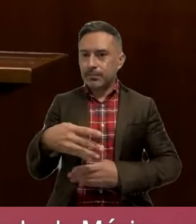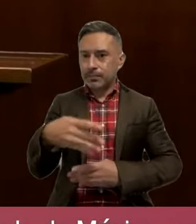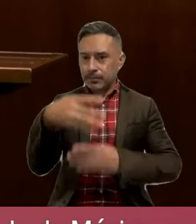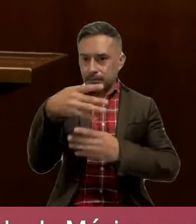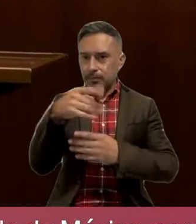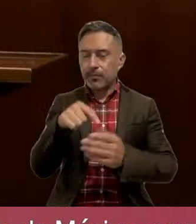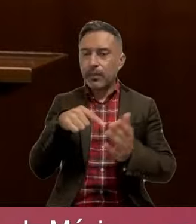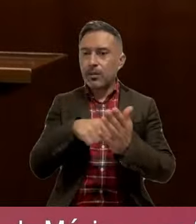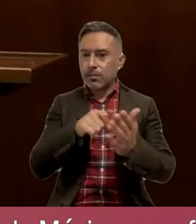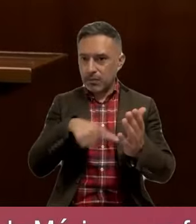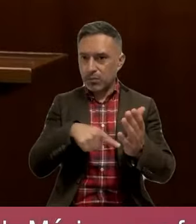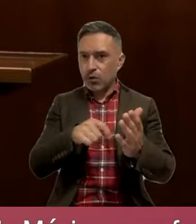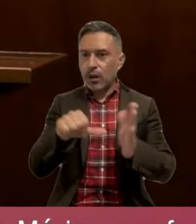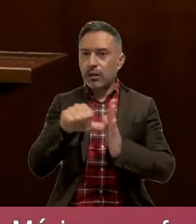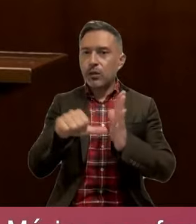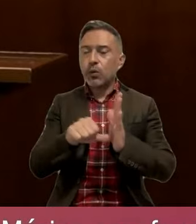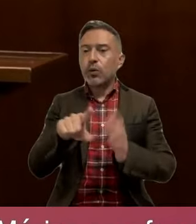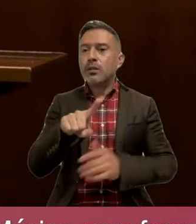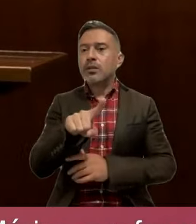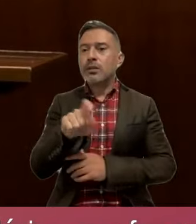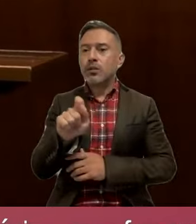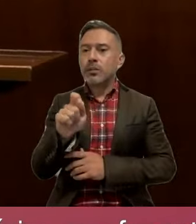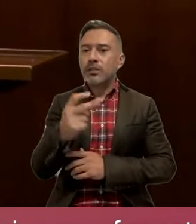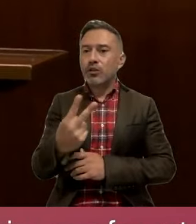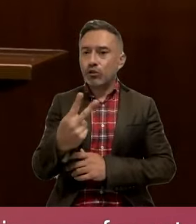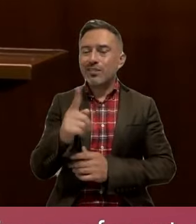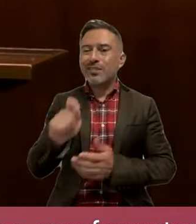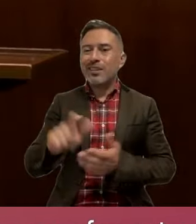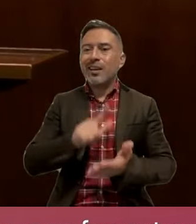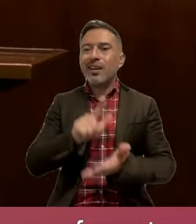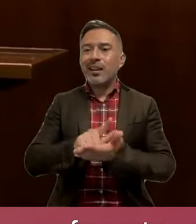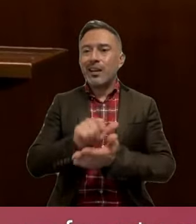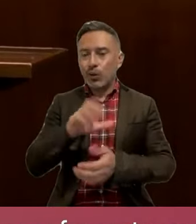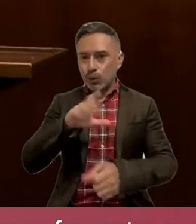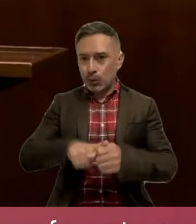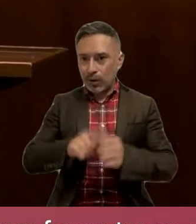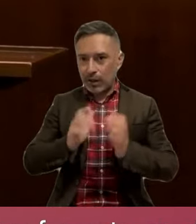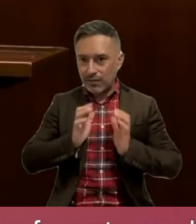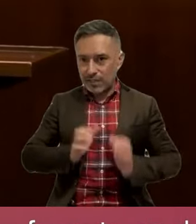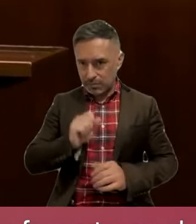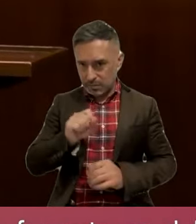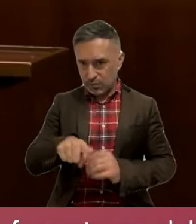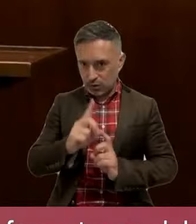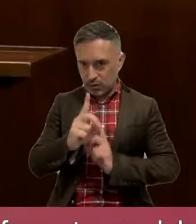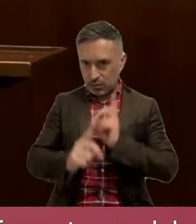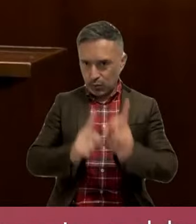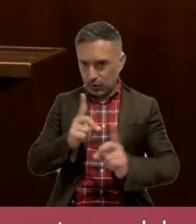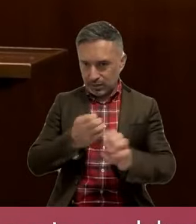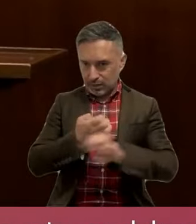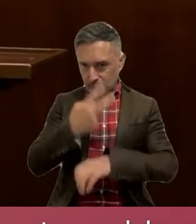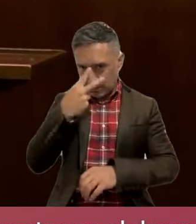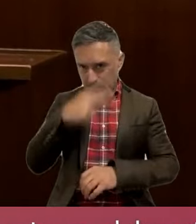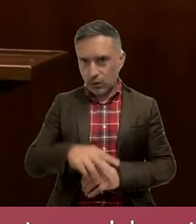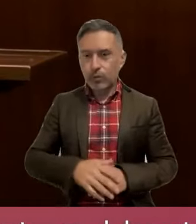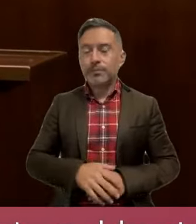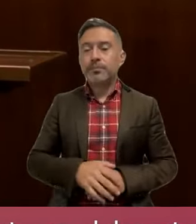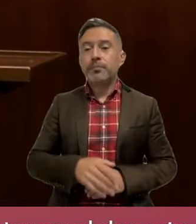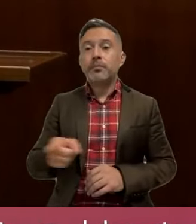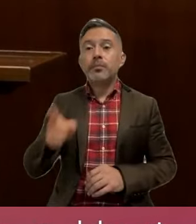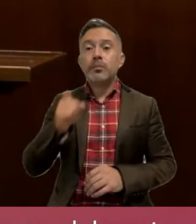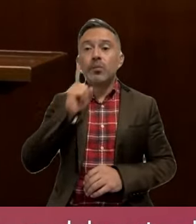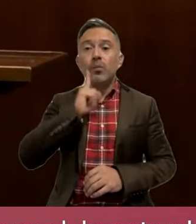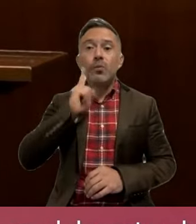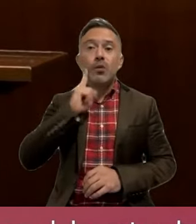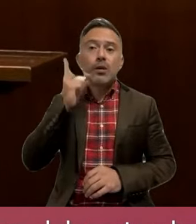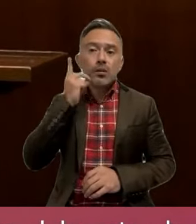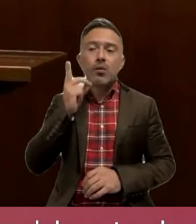artículo 122 de la Ley de Cultura Física y Deporte del Estado de México, presentada por la diputada,